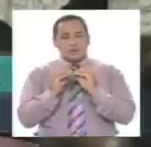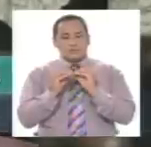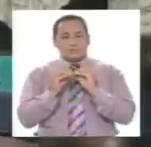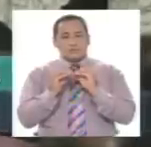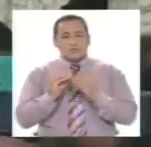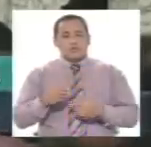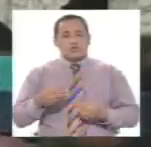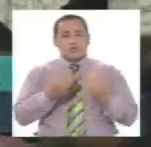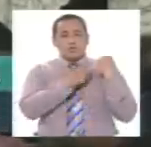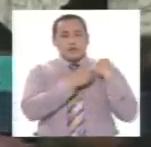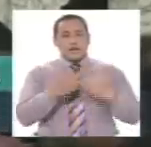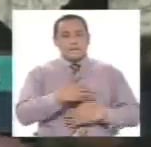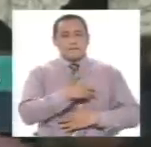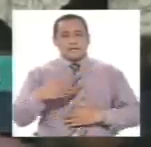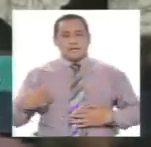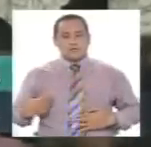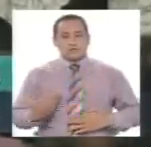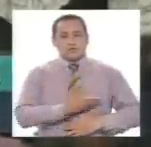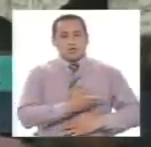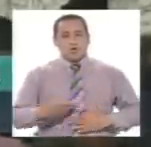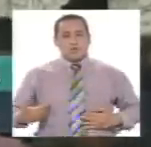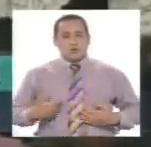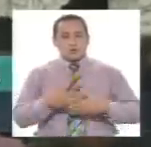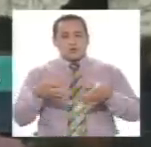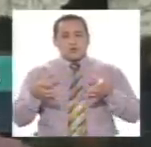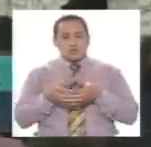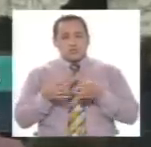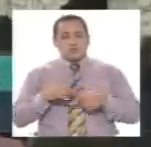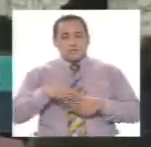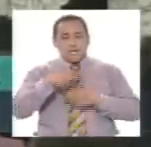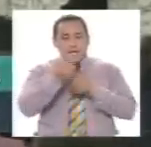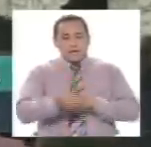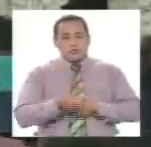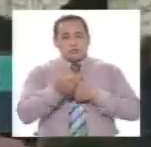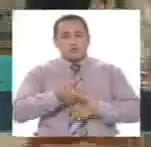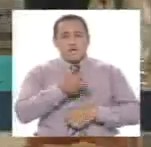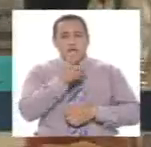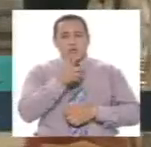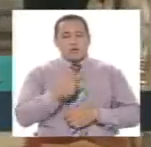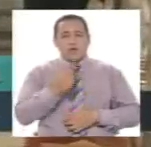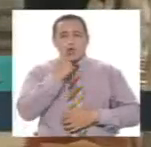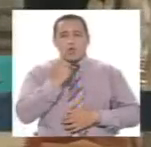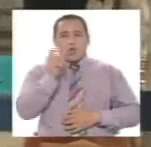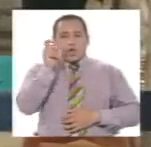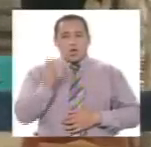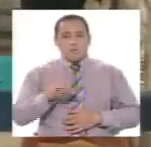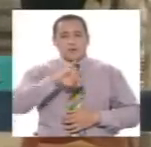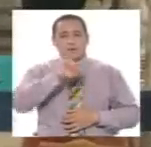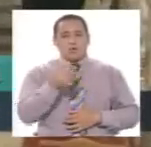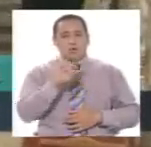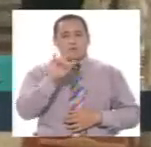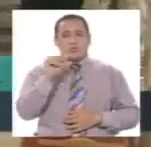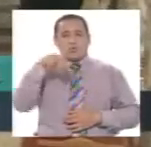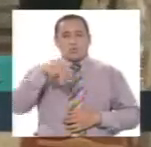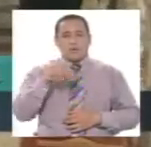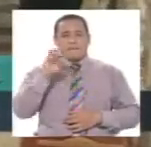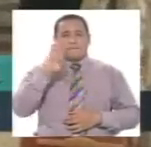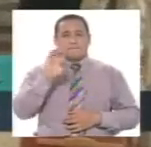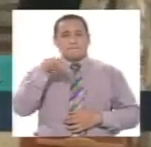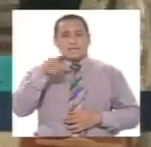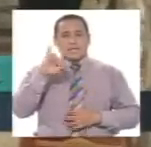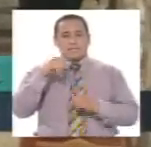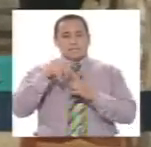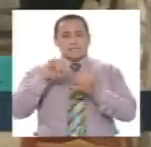resuelve nombrar ministro de Estado en el despacho de Agricultura y Riego al señor Juan Manuel Benítez